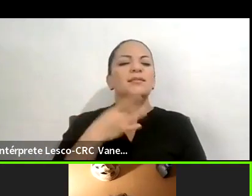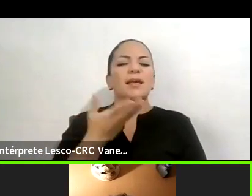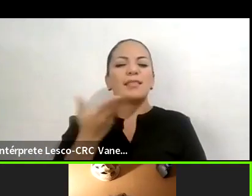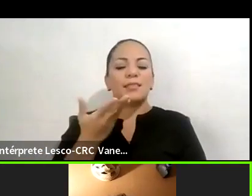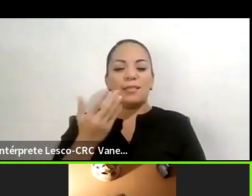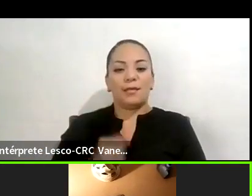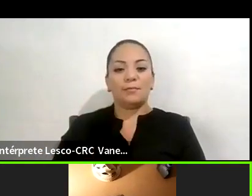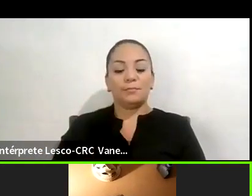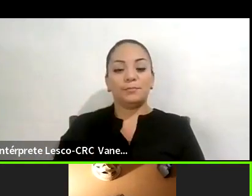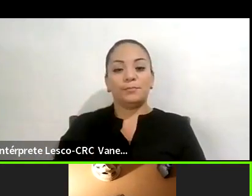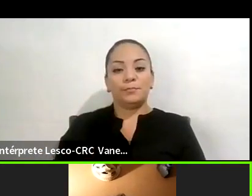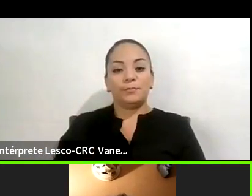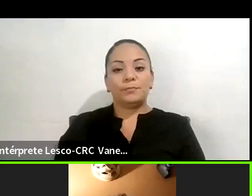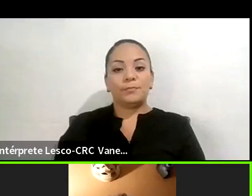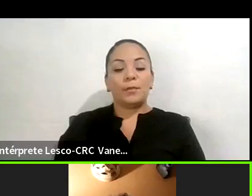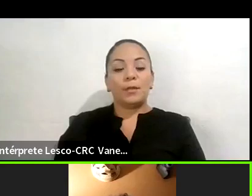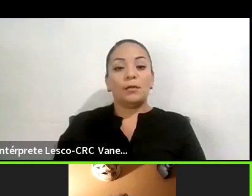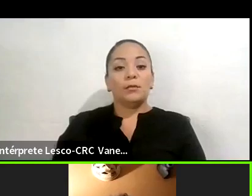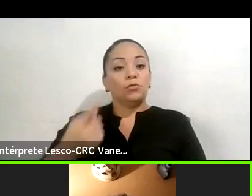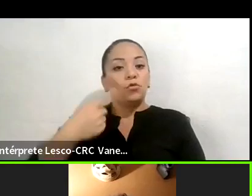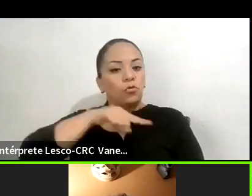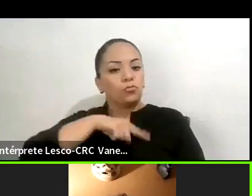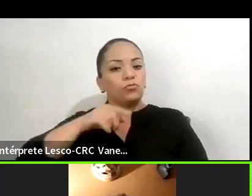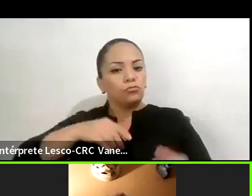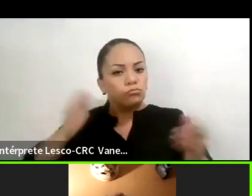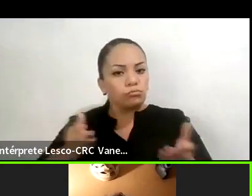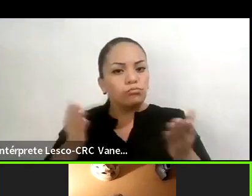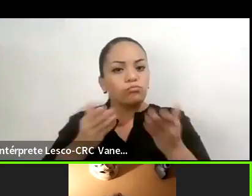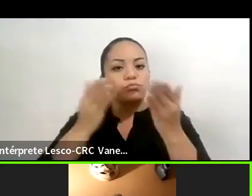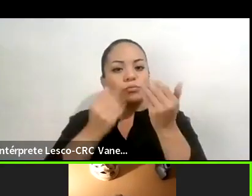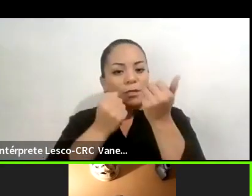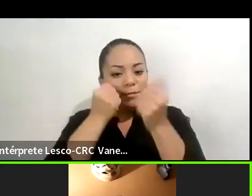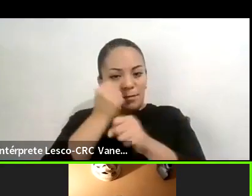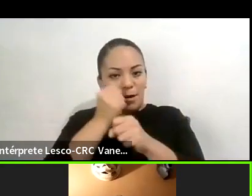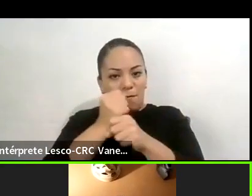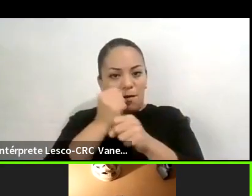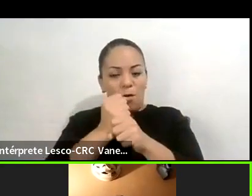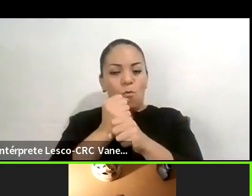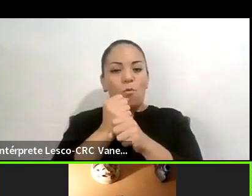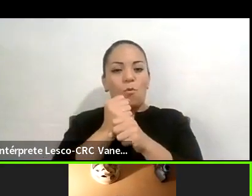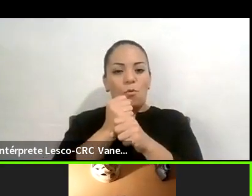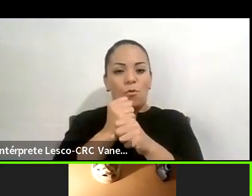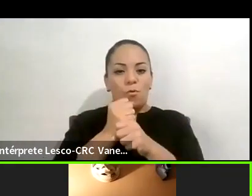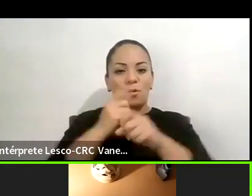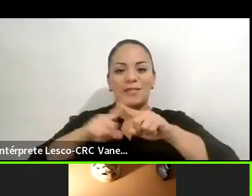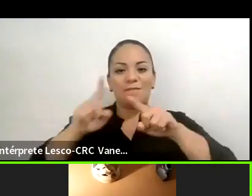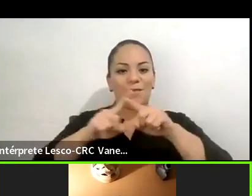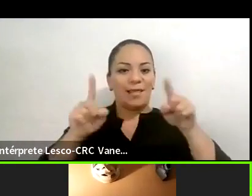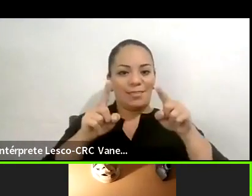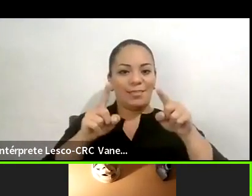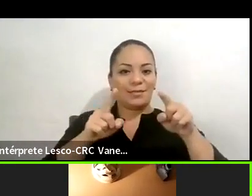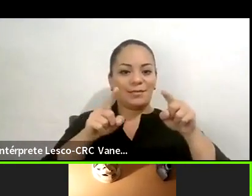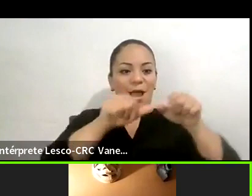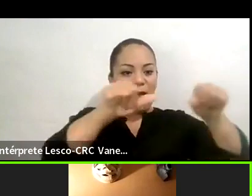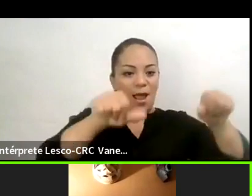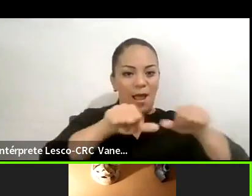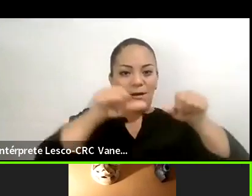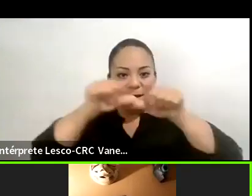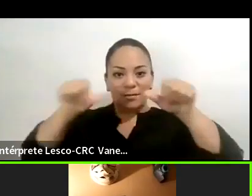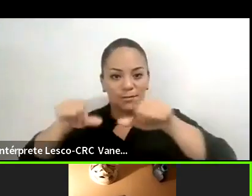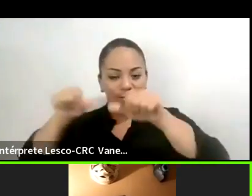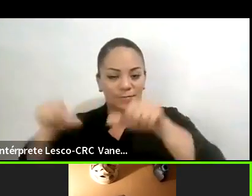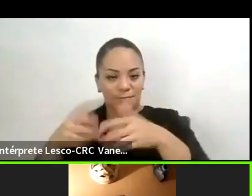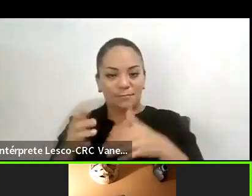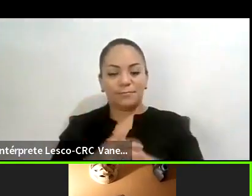es cómo estamos impulsando el trabajo desde varios ámbitos, ¿verdad?